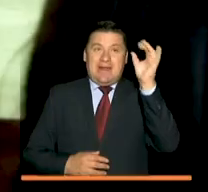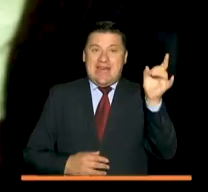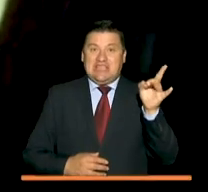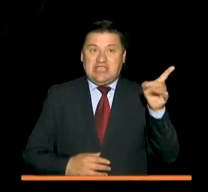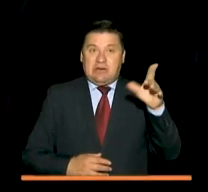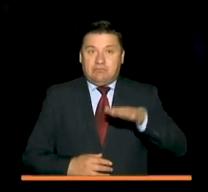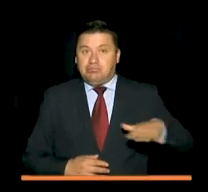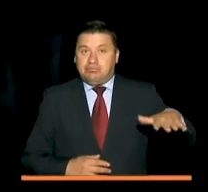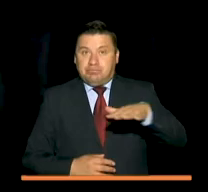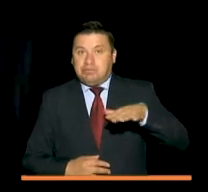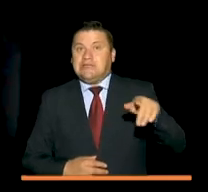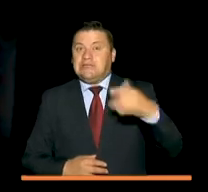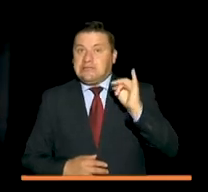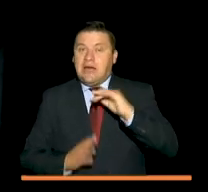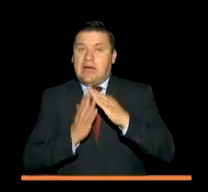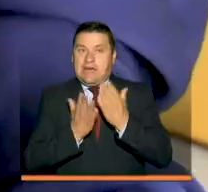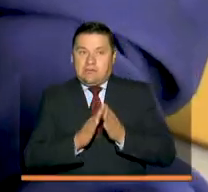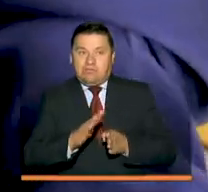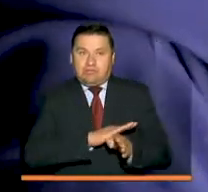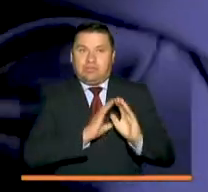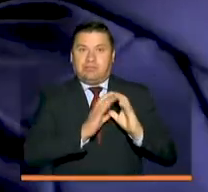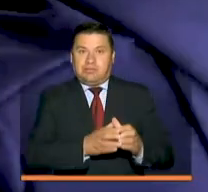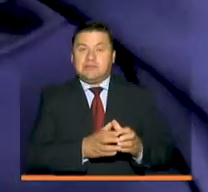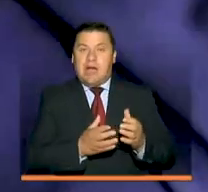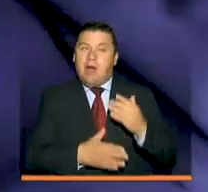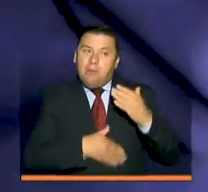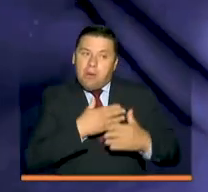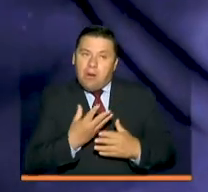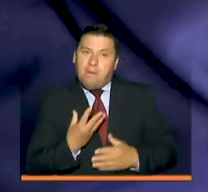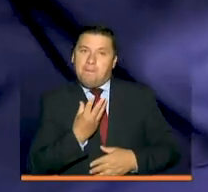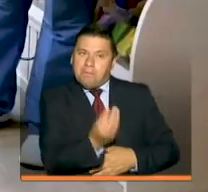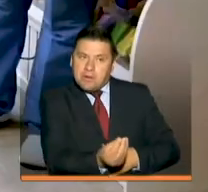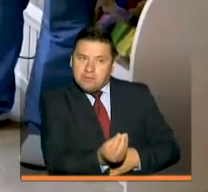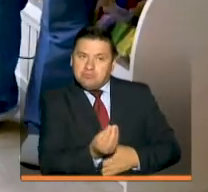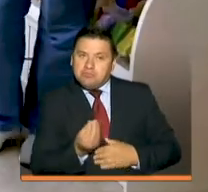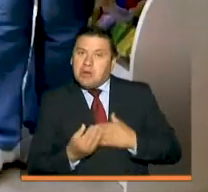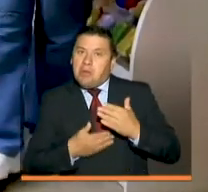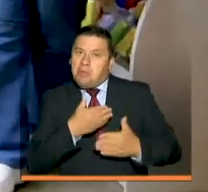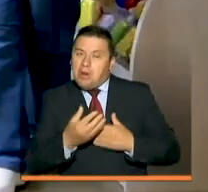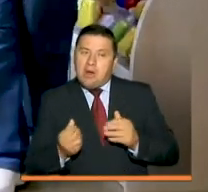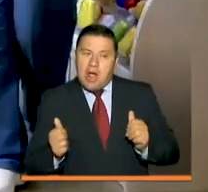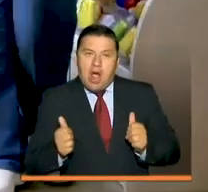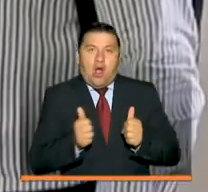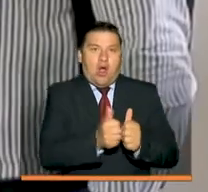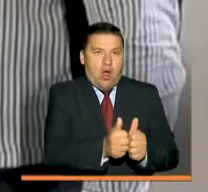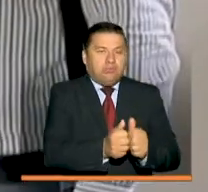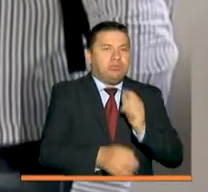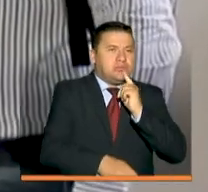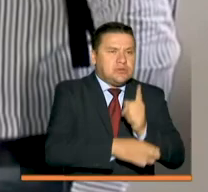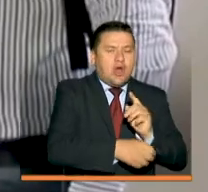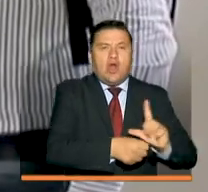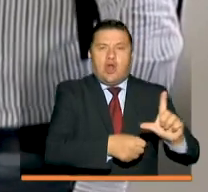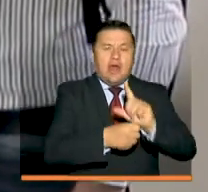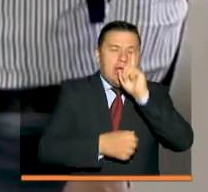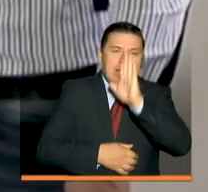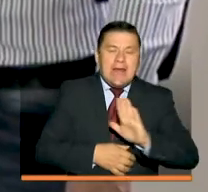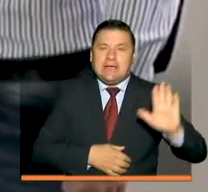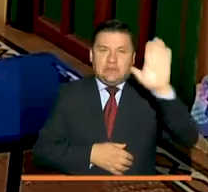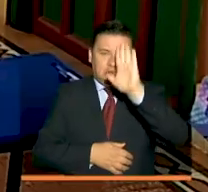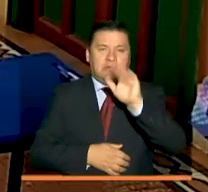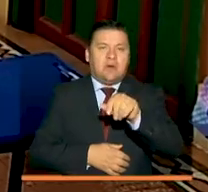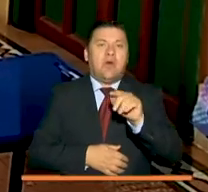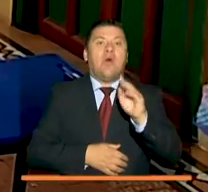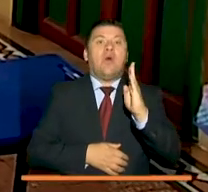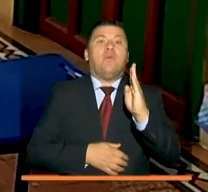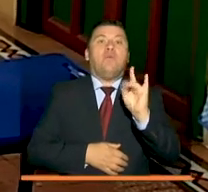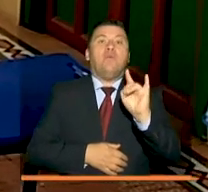de los territorios que hoy reciben a los estudiantes en las aulas de manera gradual, progresiva y segura, con el acompañamiento de autoridades locales y nacionales. En